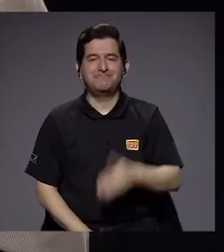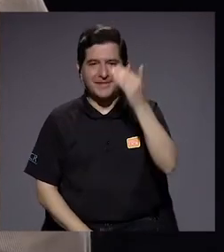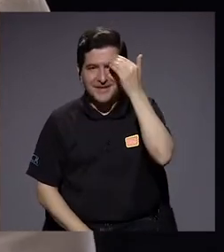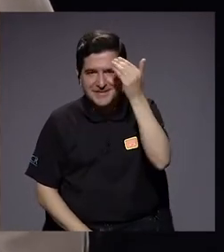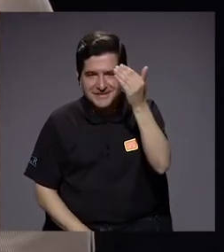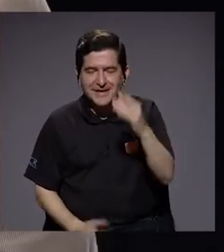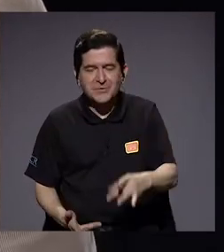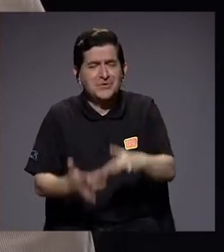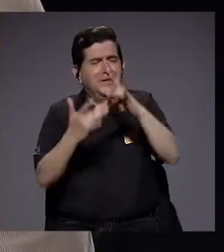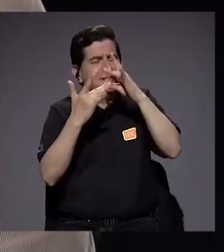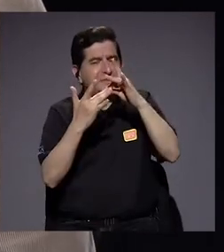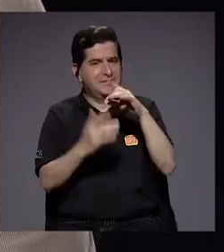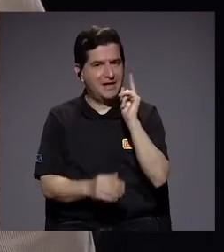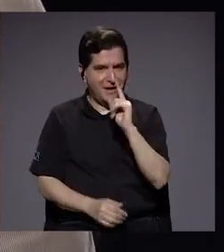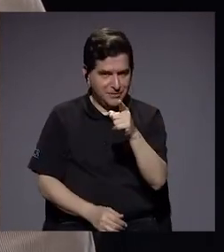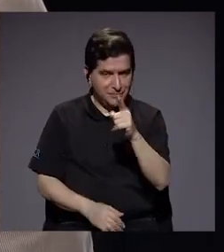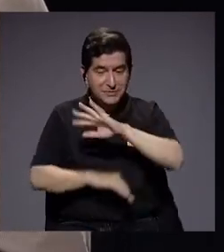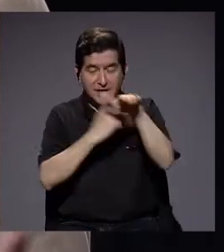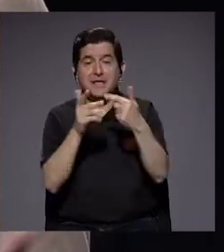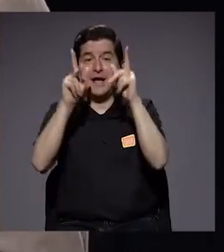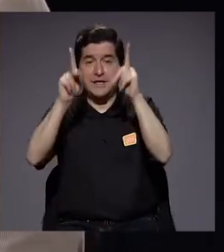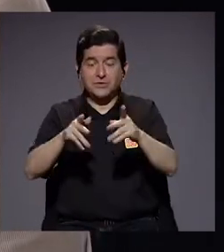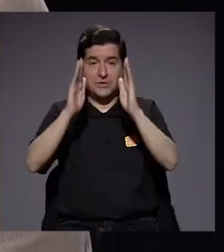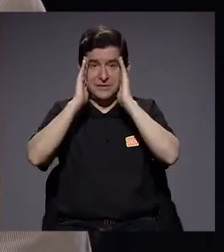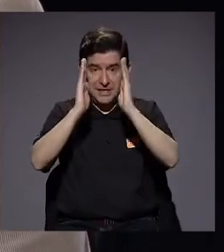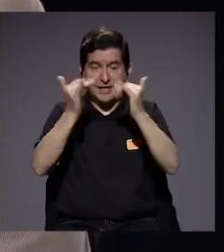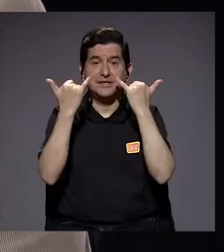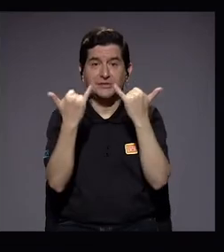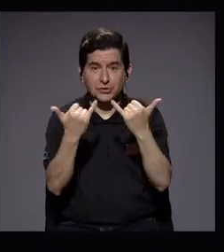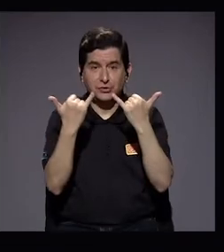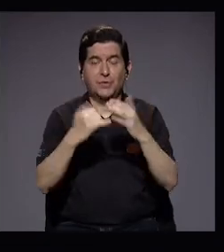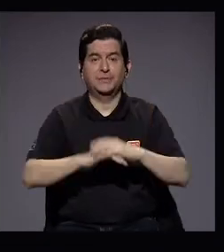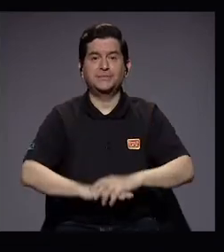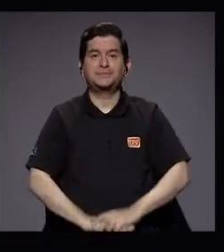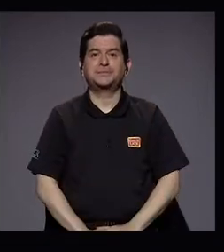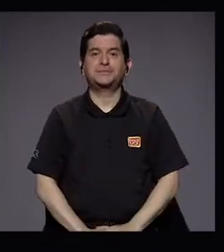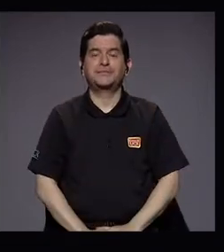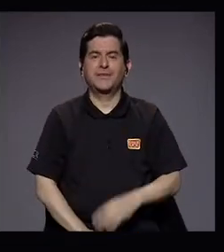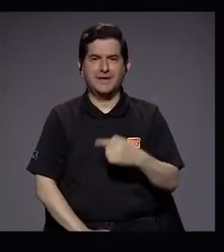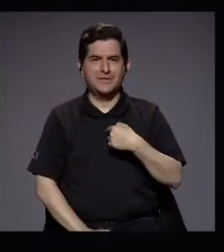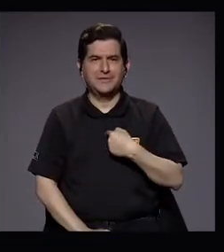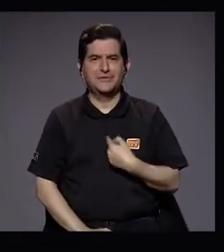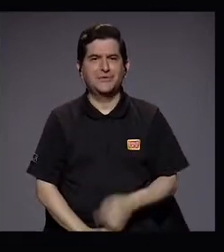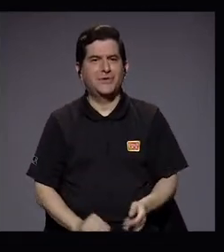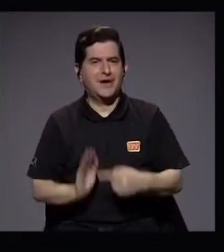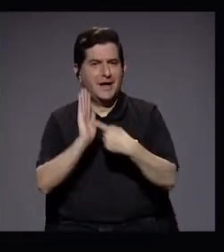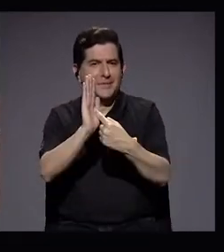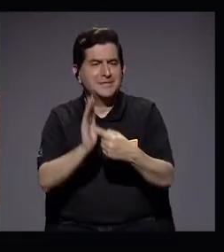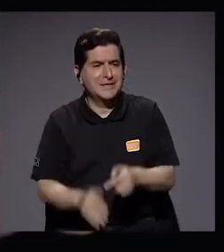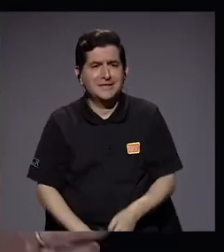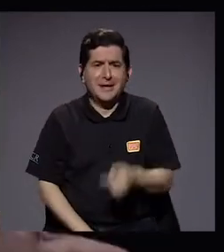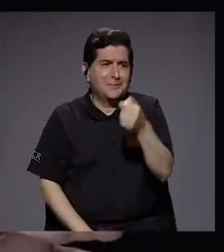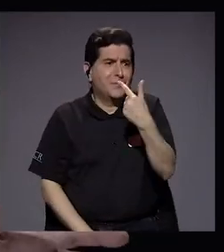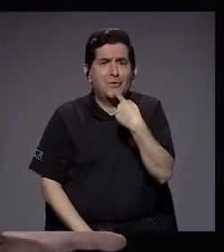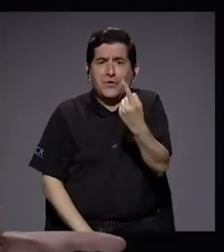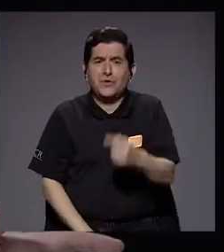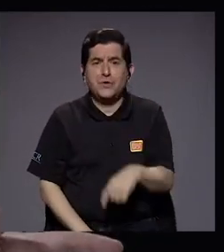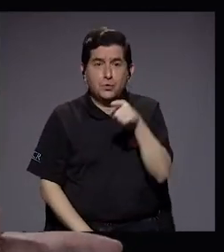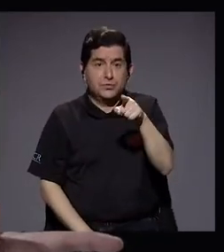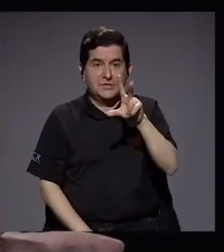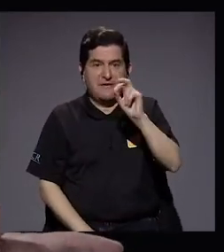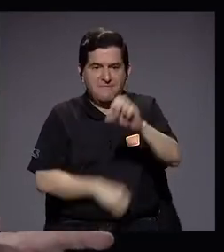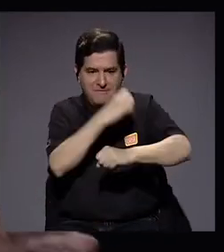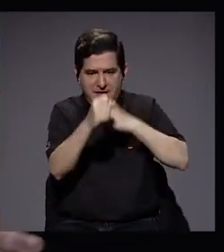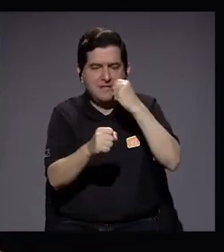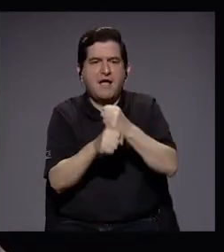un saludo especialmente a vos y pues a las personas también que nos están escuchando y que nos están viendo. Me quedo corto cuando lo presento porque tiene más de 20 años de experiencia